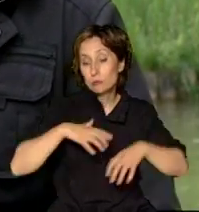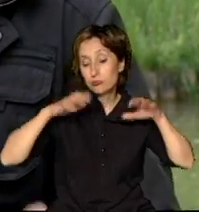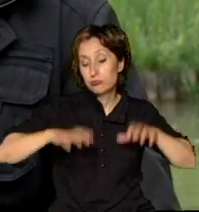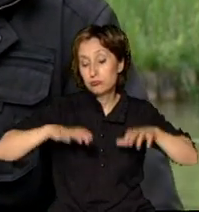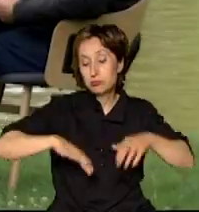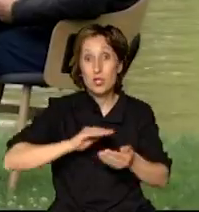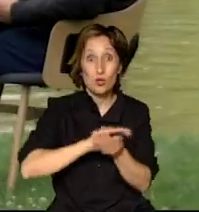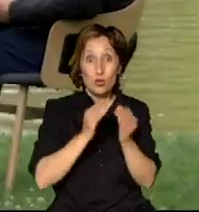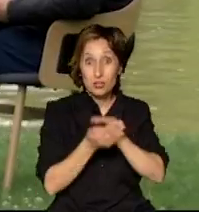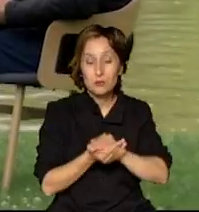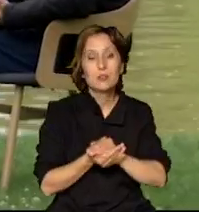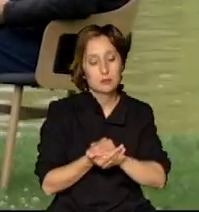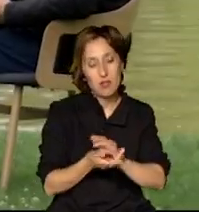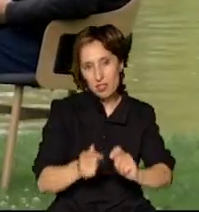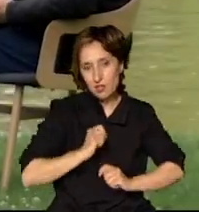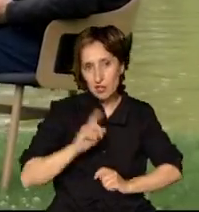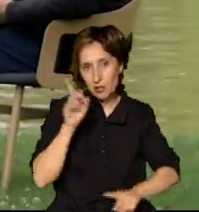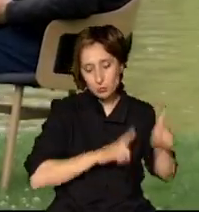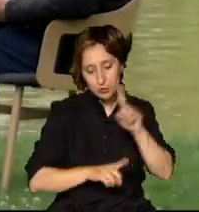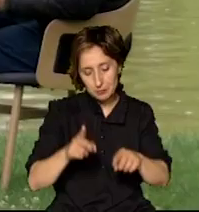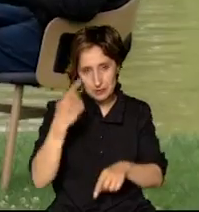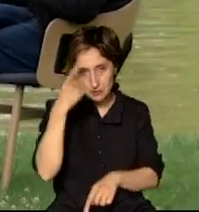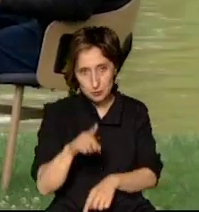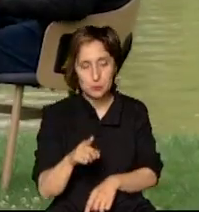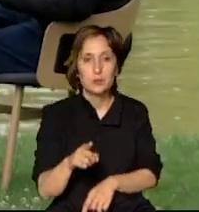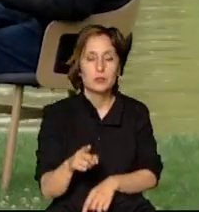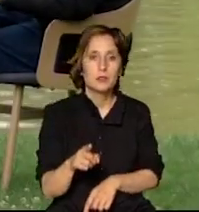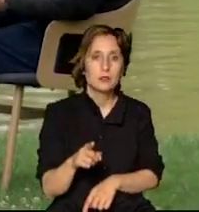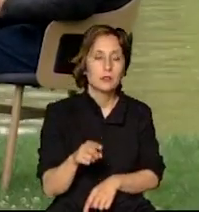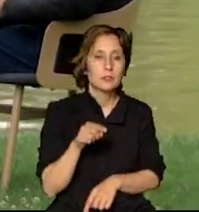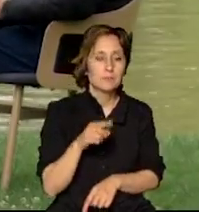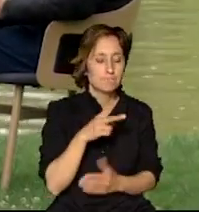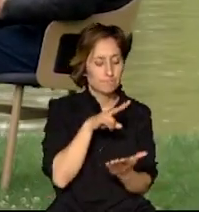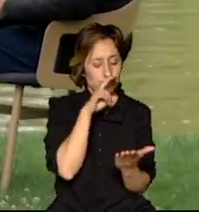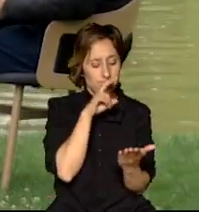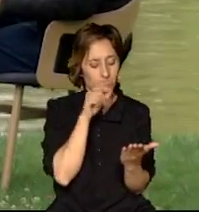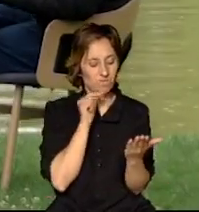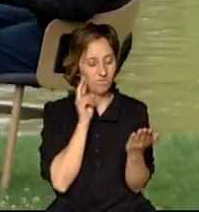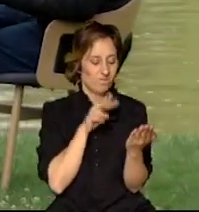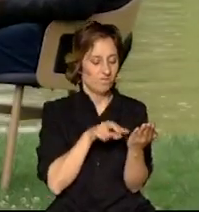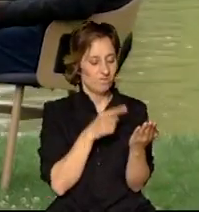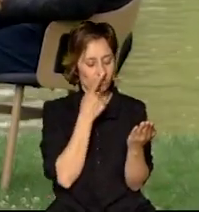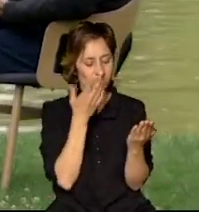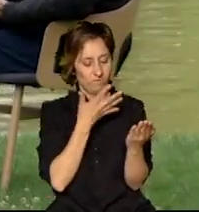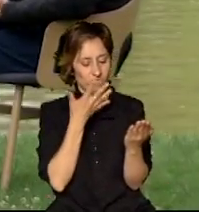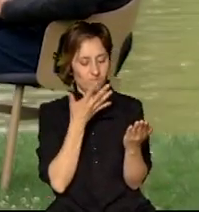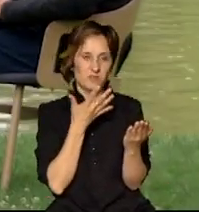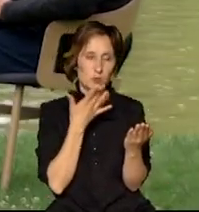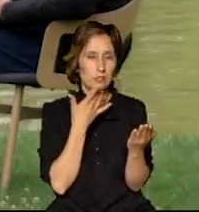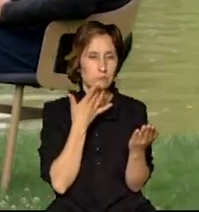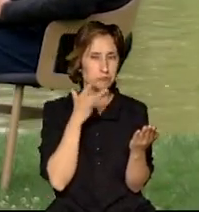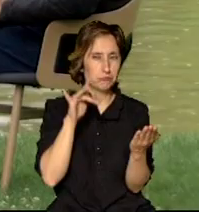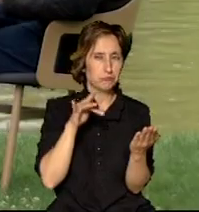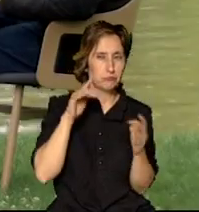las nevadas que causan los problemas que todos sabemos, pues sí que te vas oliendo algo, ¿no? Cuando esas tormentas pueden ser más fuertes